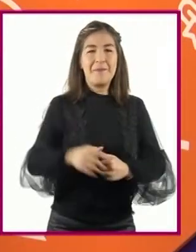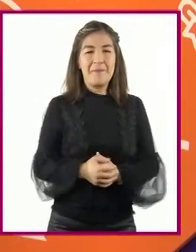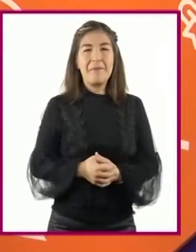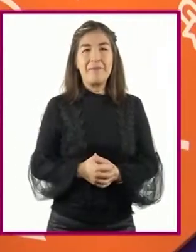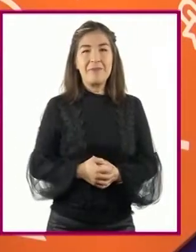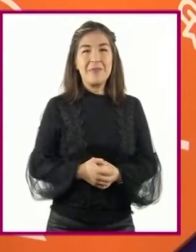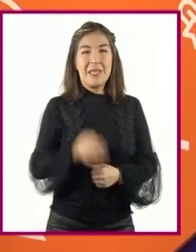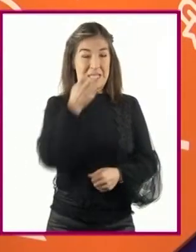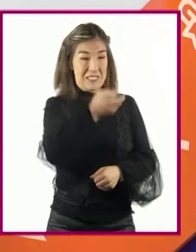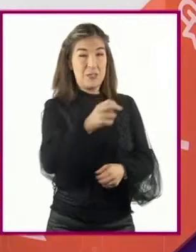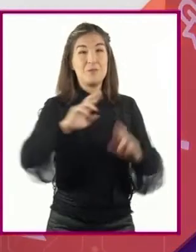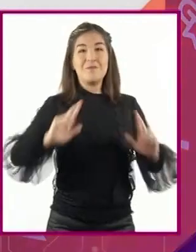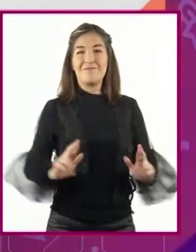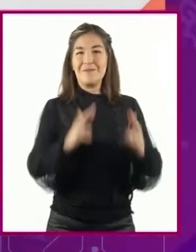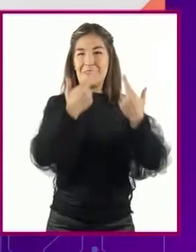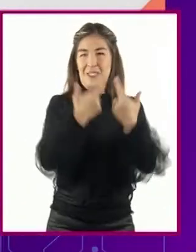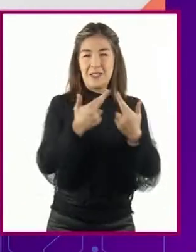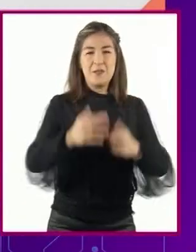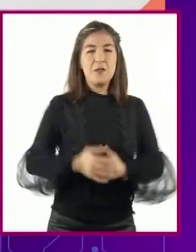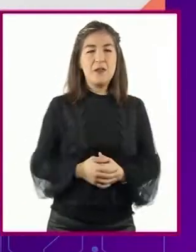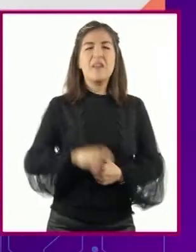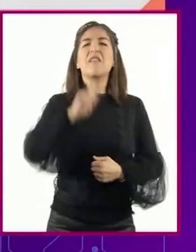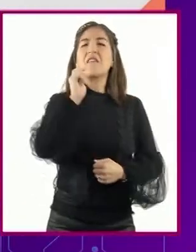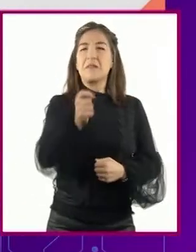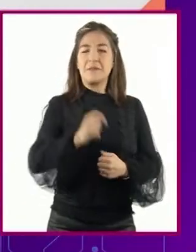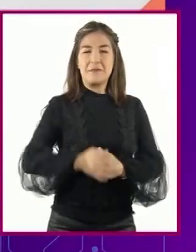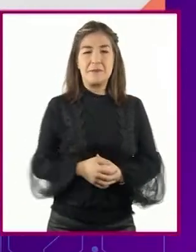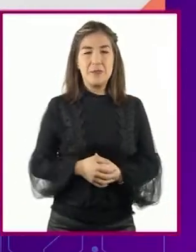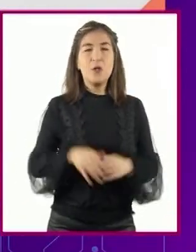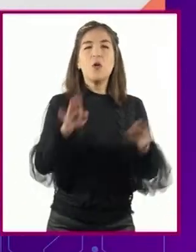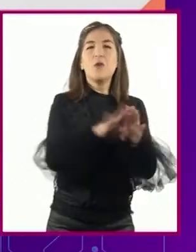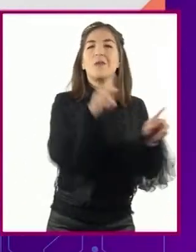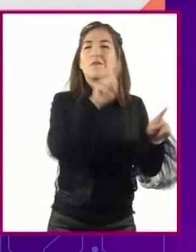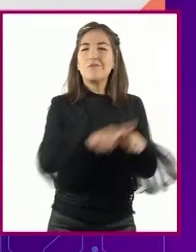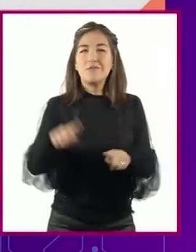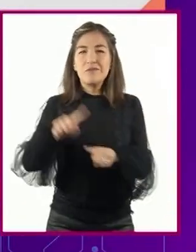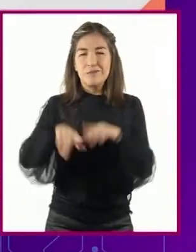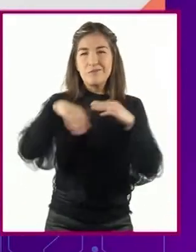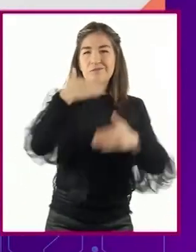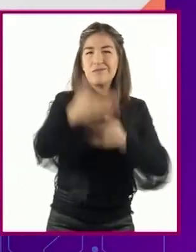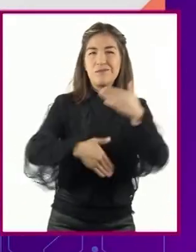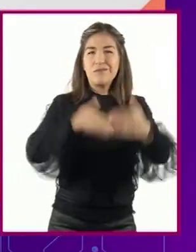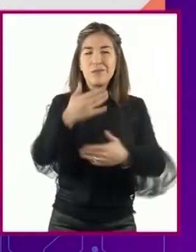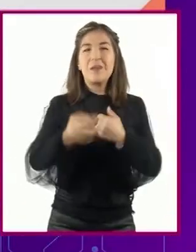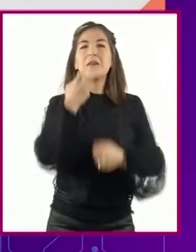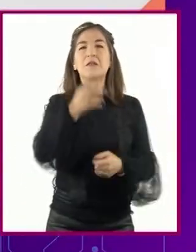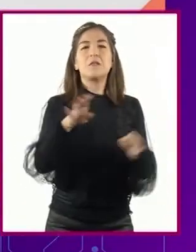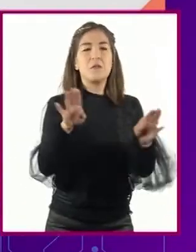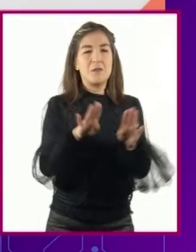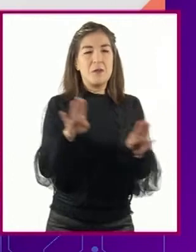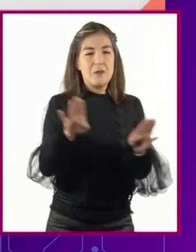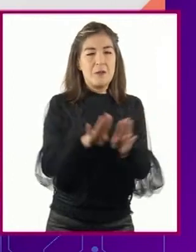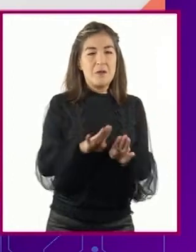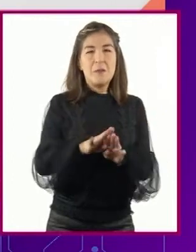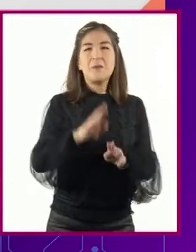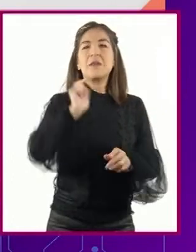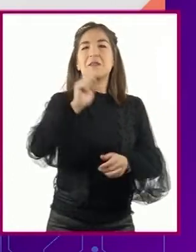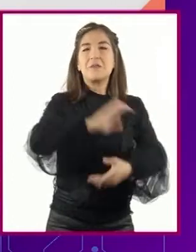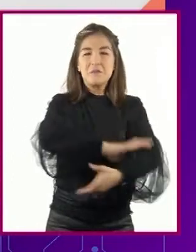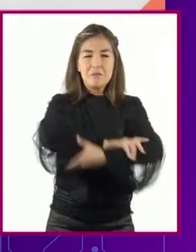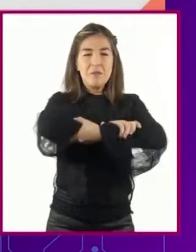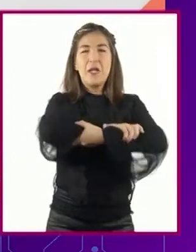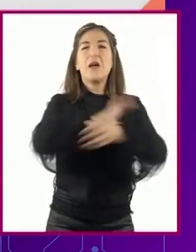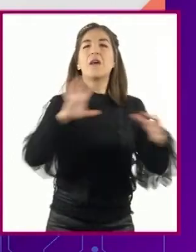En el aspecto religioso, podemos destacar una serie de procesos que terminan fragmentando la